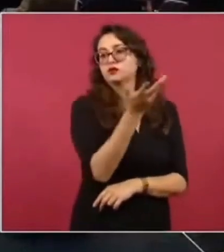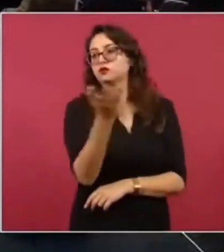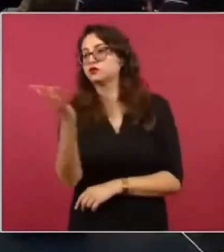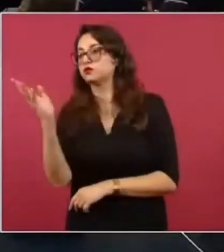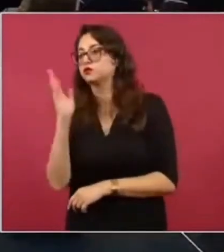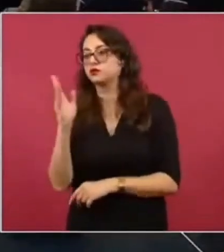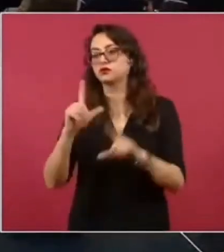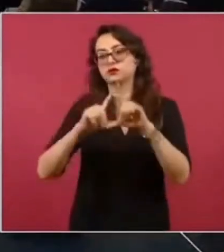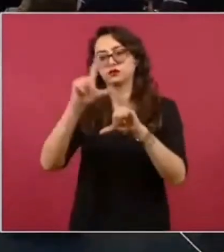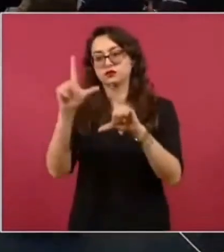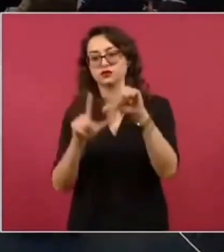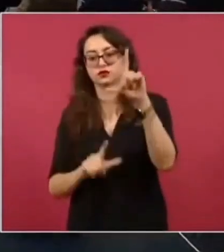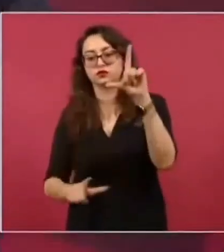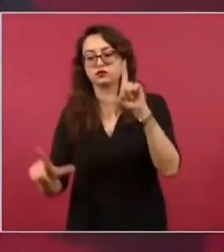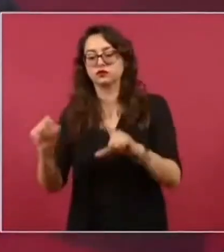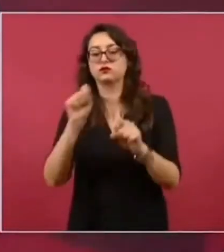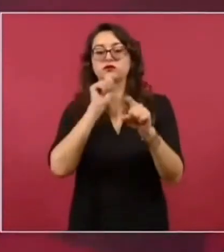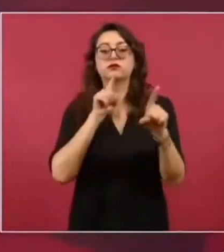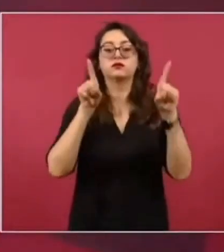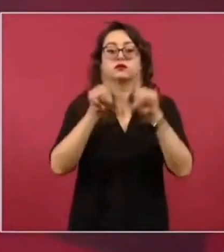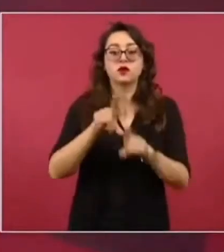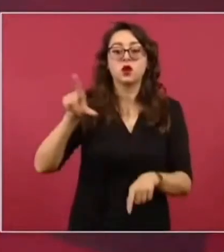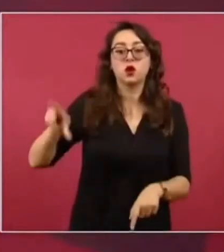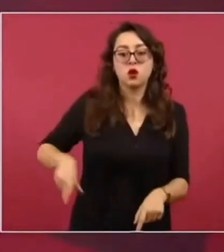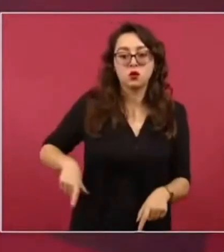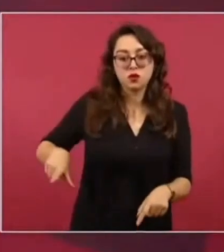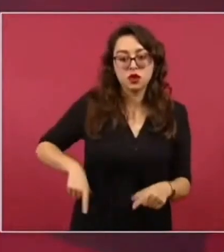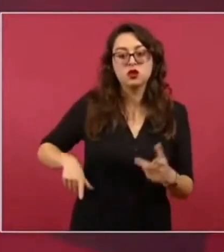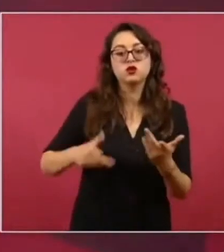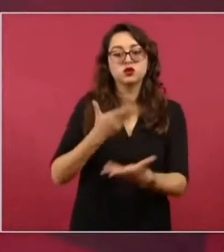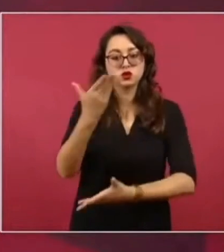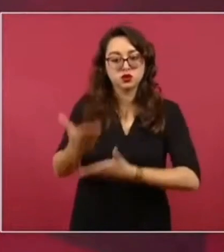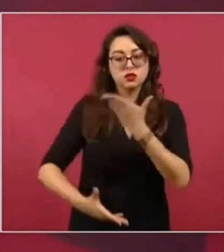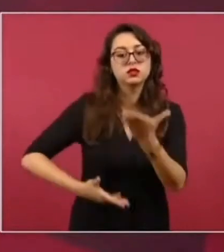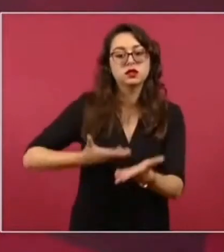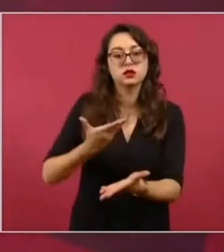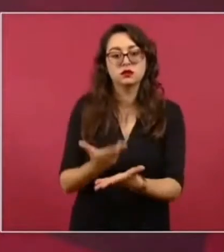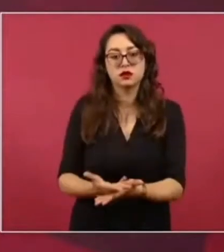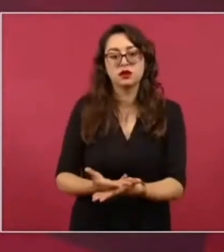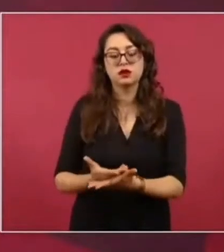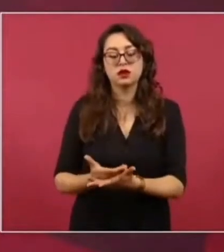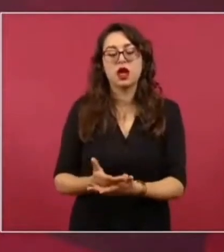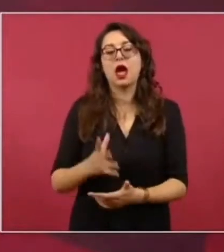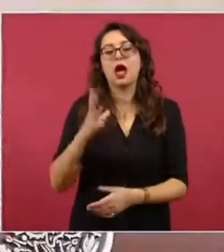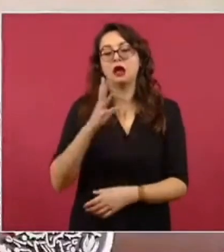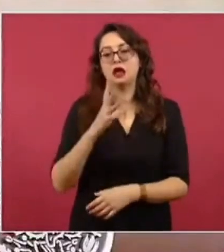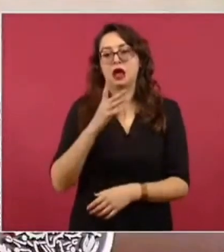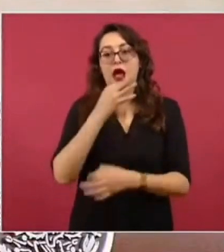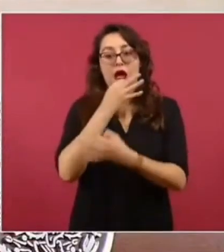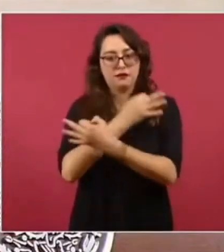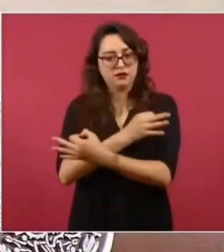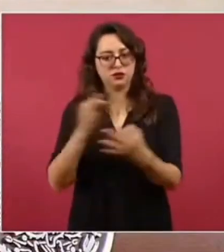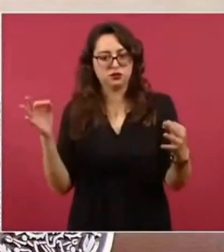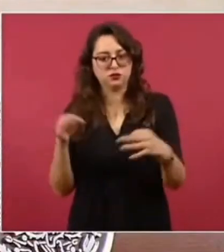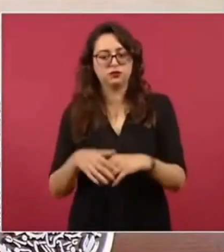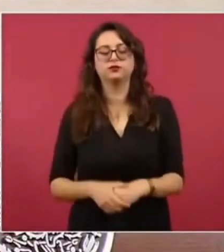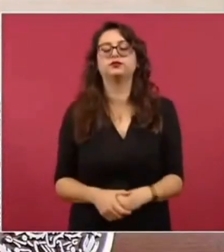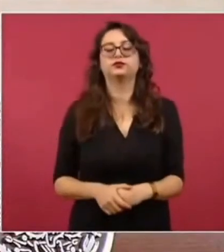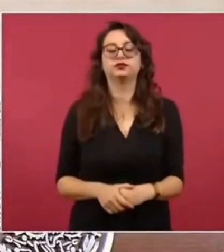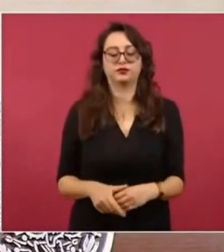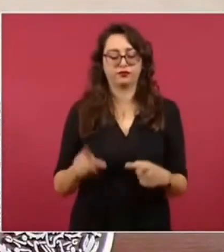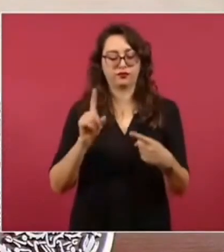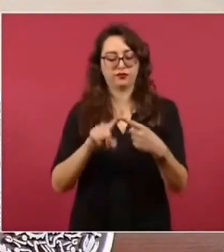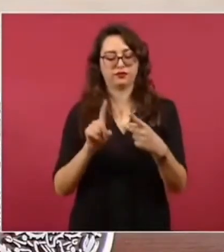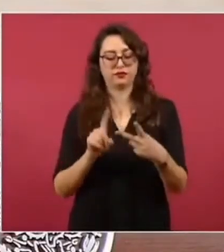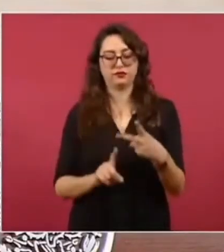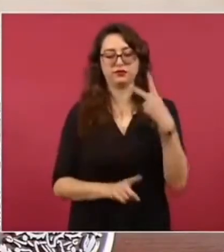trabajadores al servicio del Estado, estamos atendiendo dos justas demandas. El